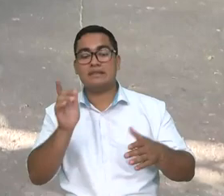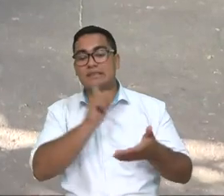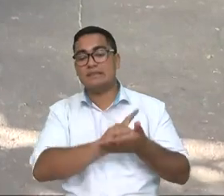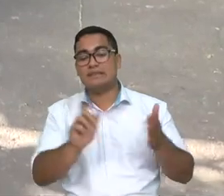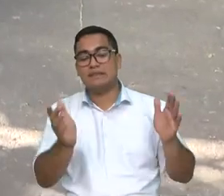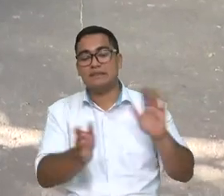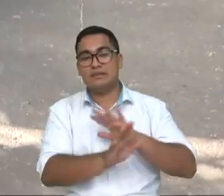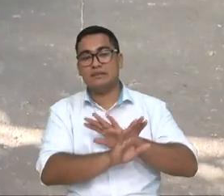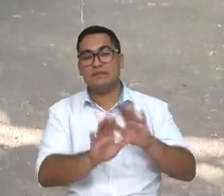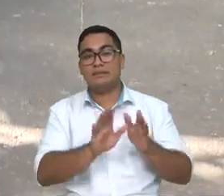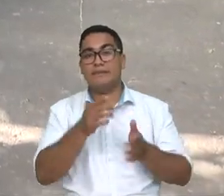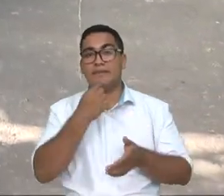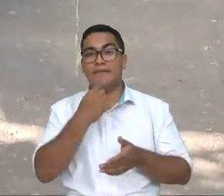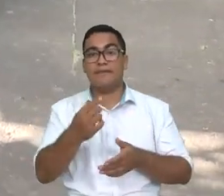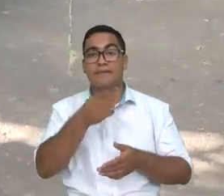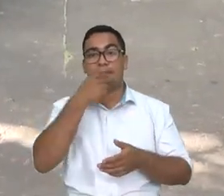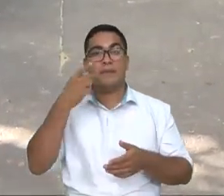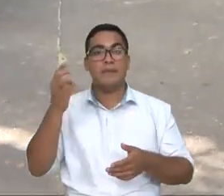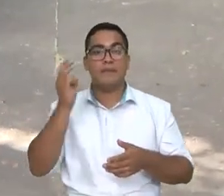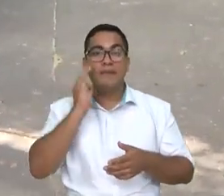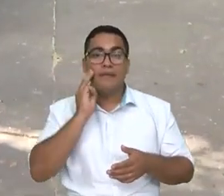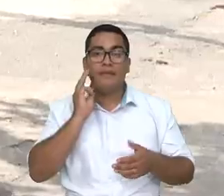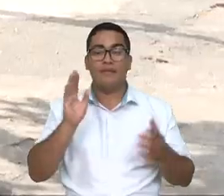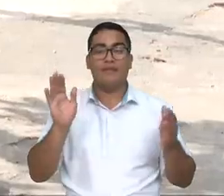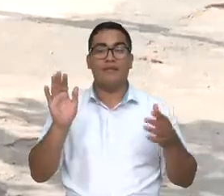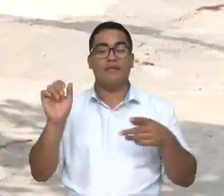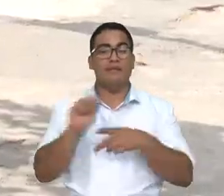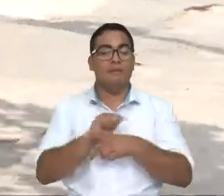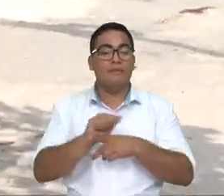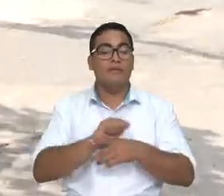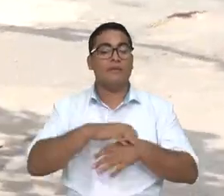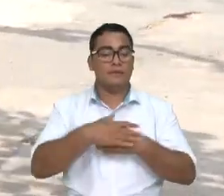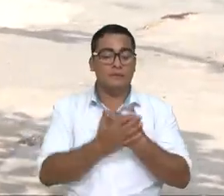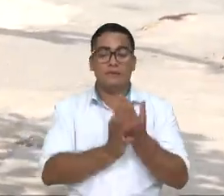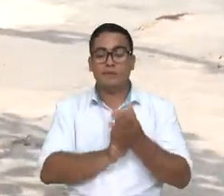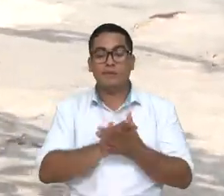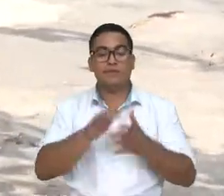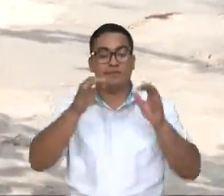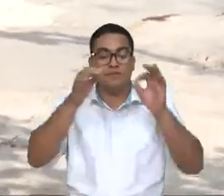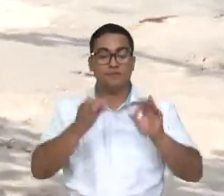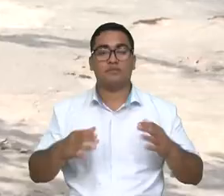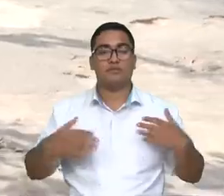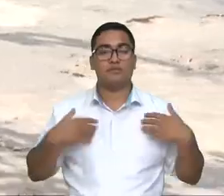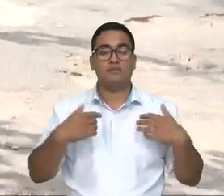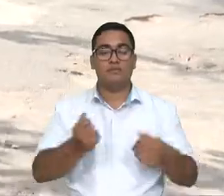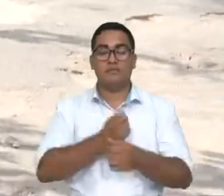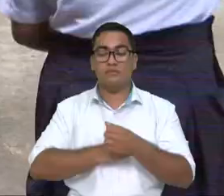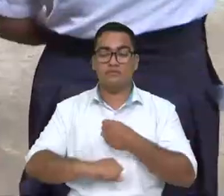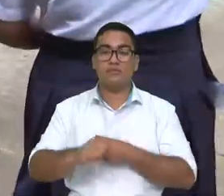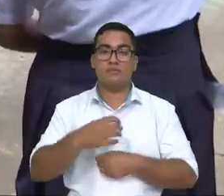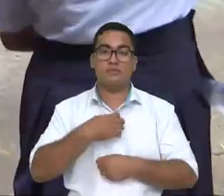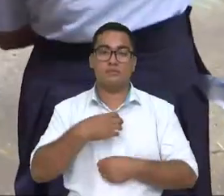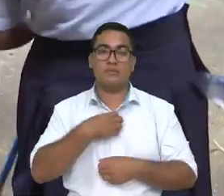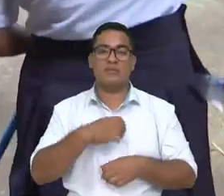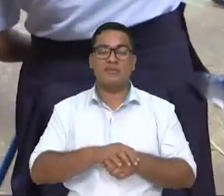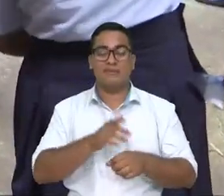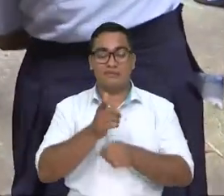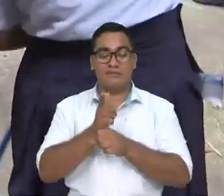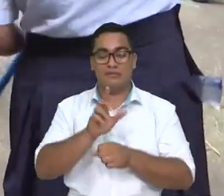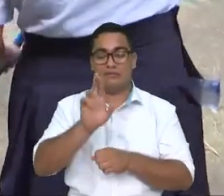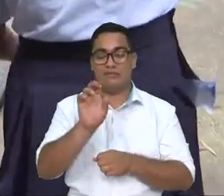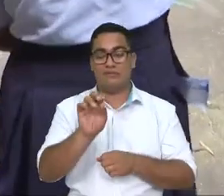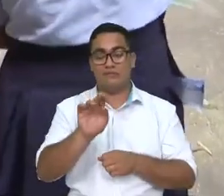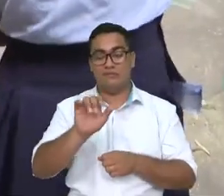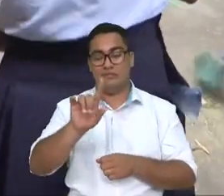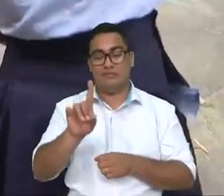necesario que los padres de familia practiquen a diario todas estas medidas de salud con sus hijos. Con cámara de